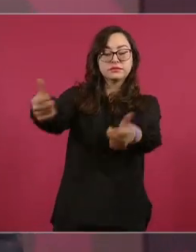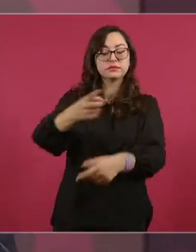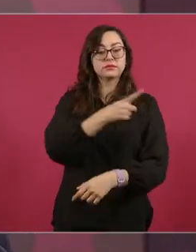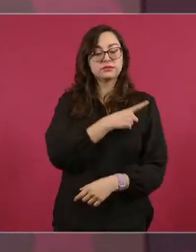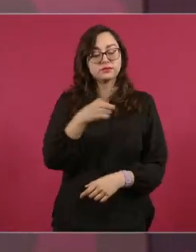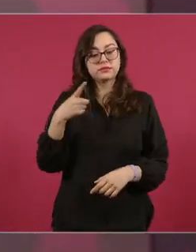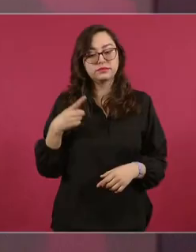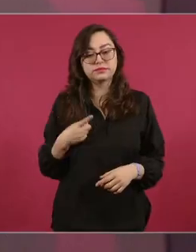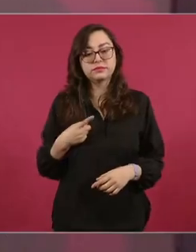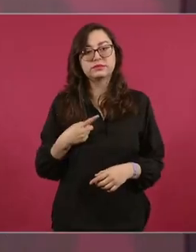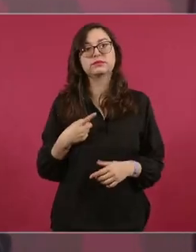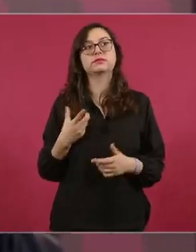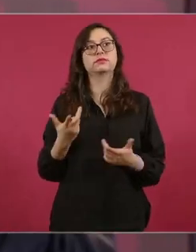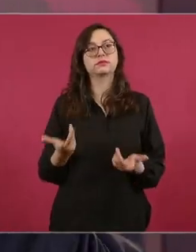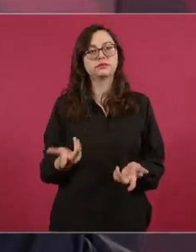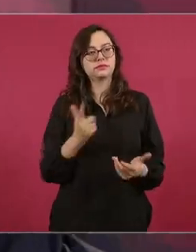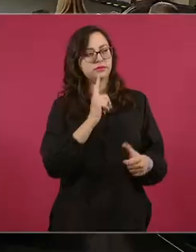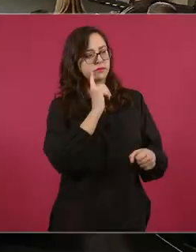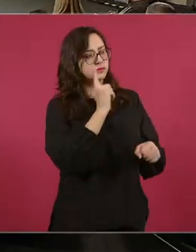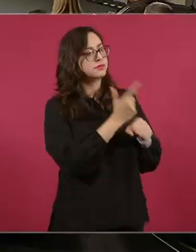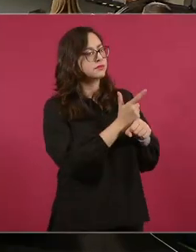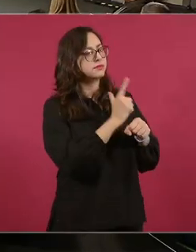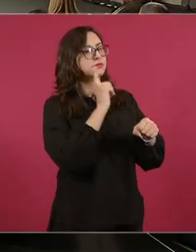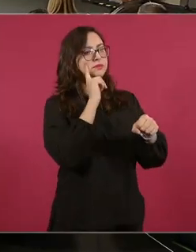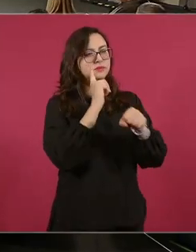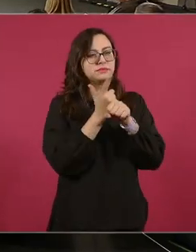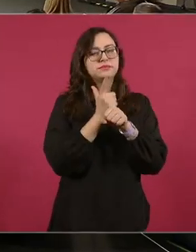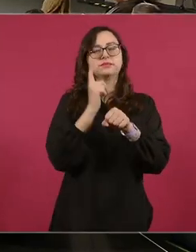Que no se permita, pues, que se vaya